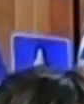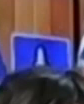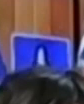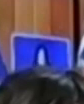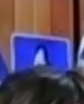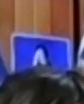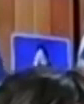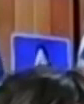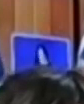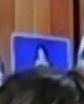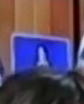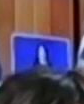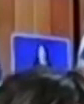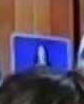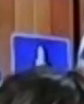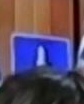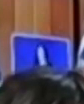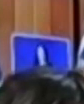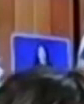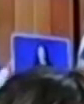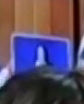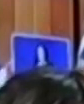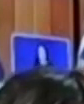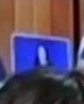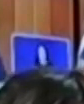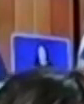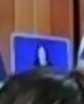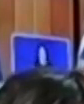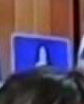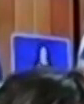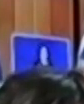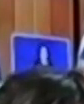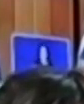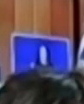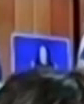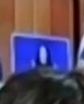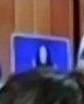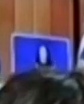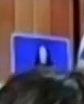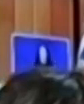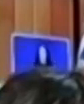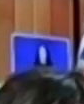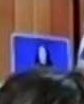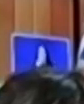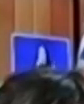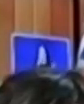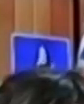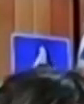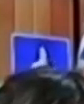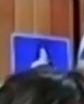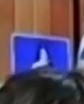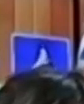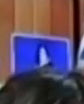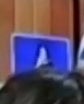fue alcaldesa de La Rúa, valdeorresa y conocedora de nuestra realidad, igual que la tiene también la vecina y hermana comarca